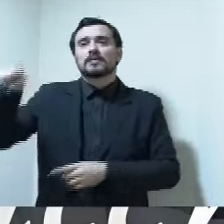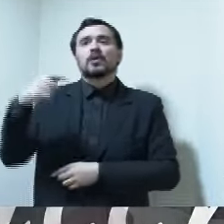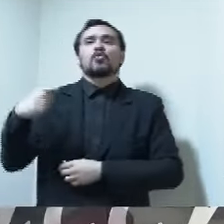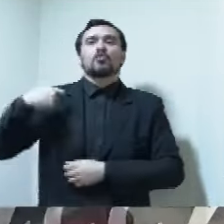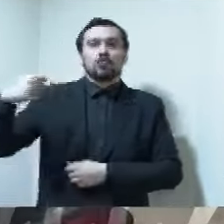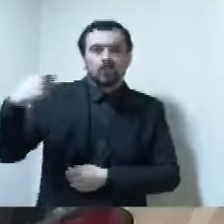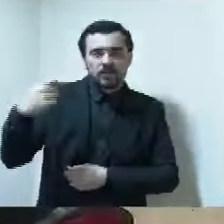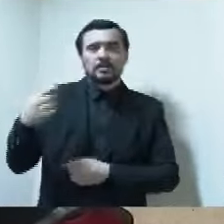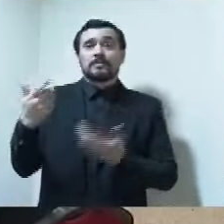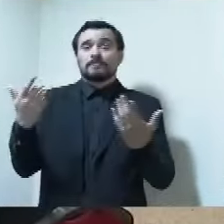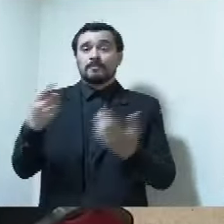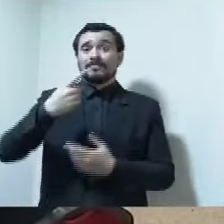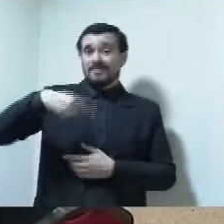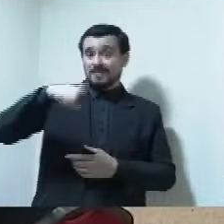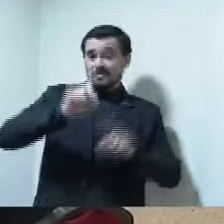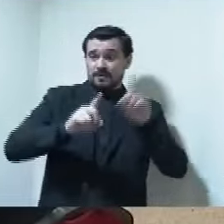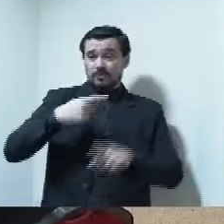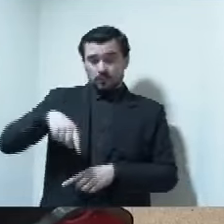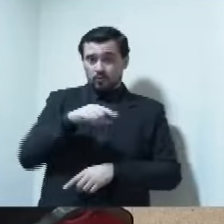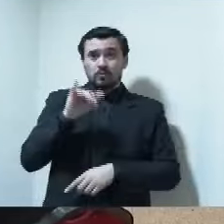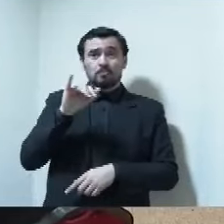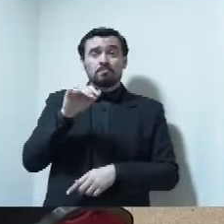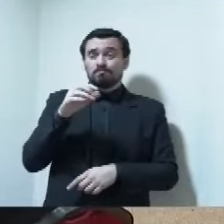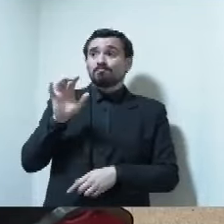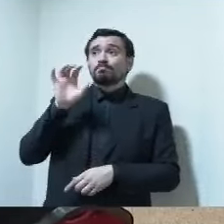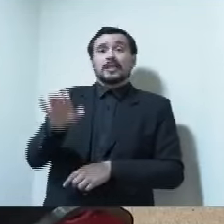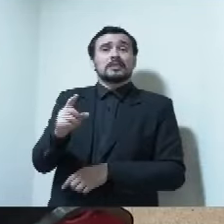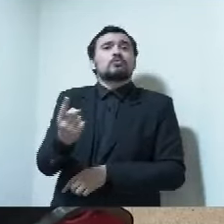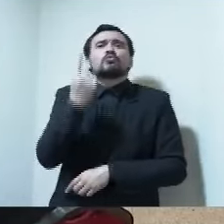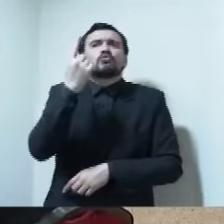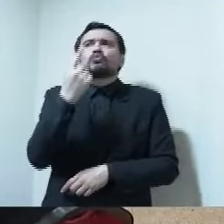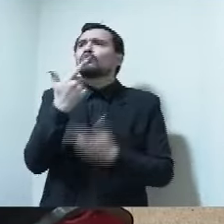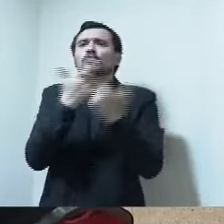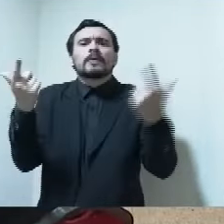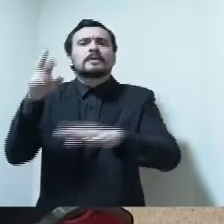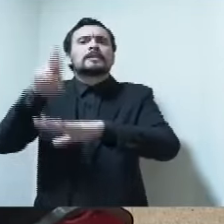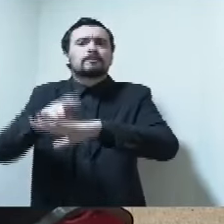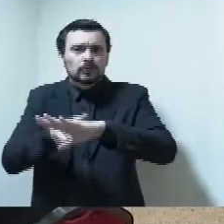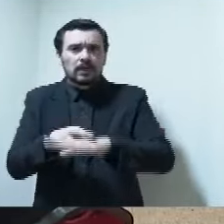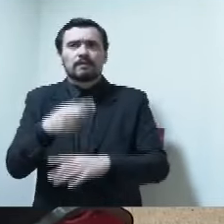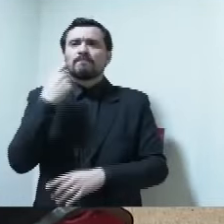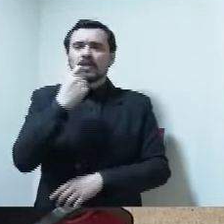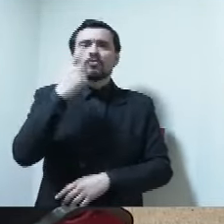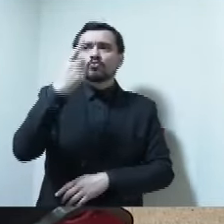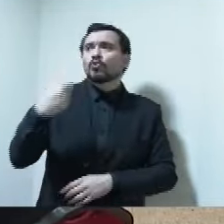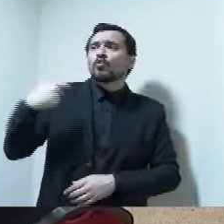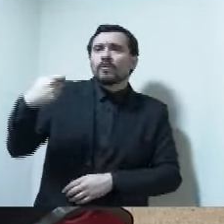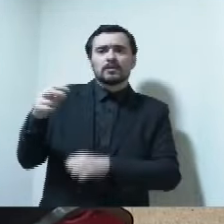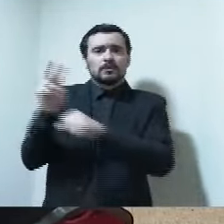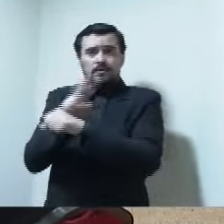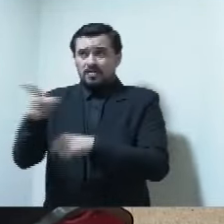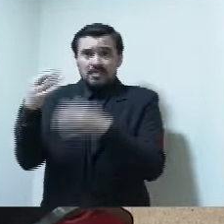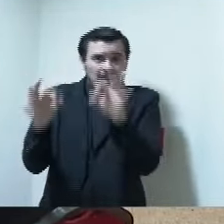país. Éramos ya el único país del continente sin una institución responsable y la discrecionalidad en las cajas jubilatorias no es